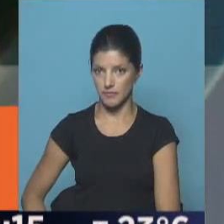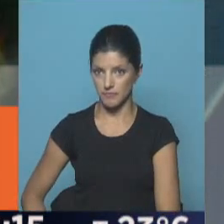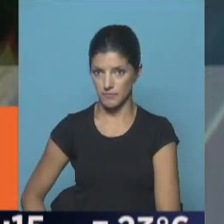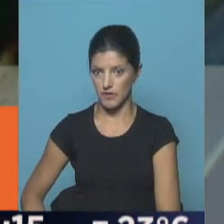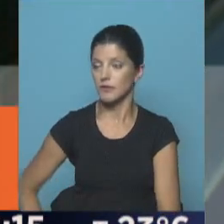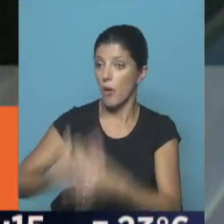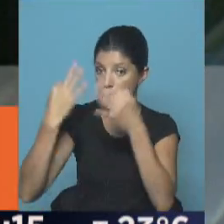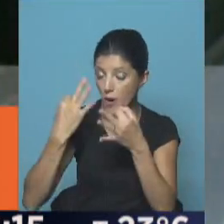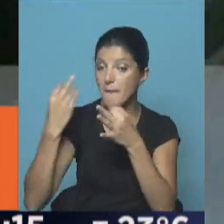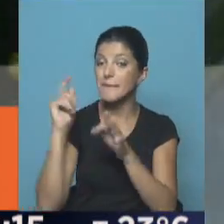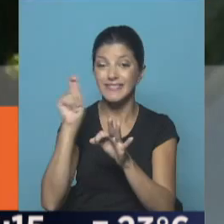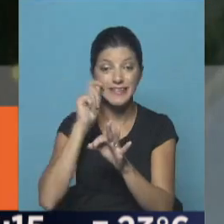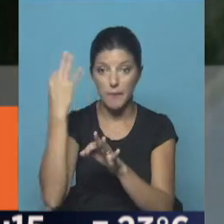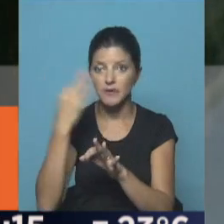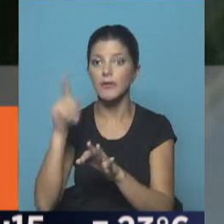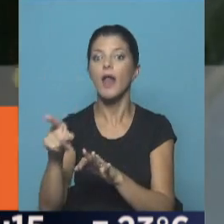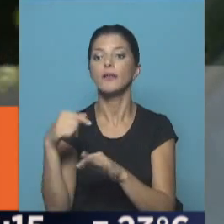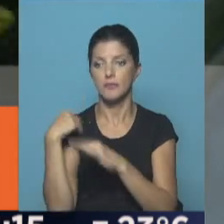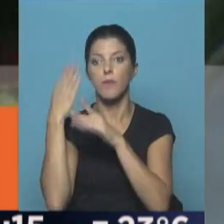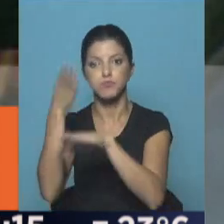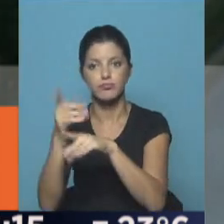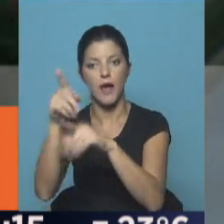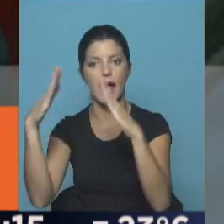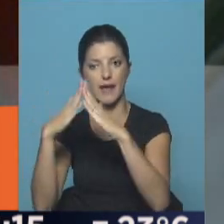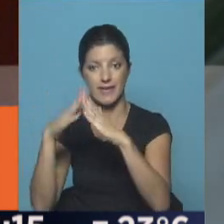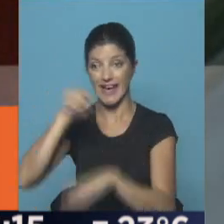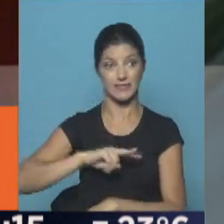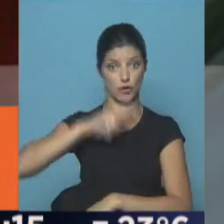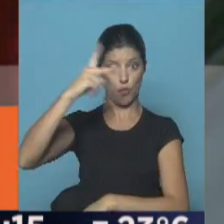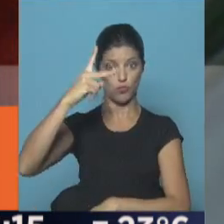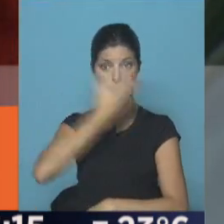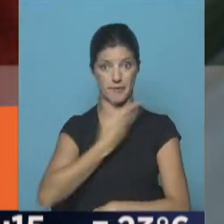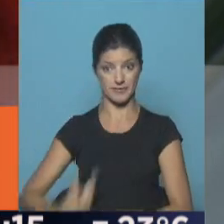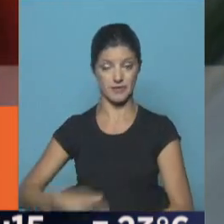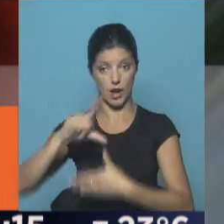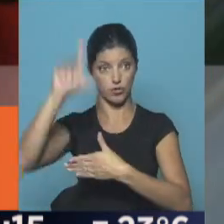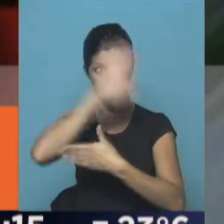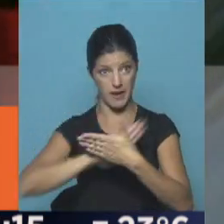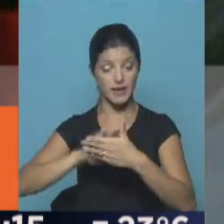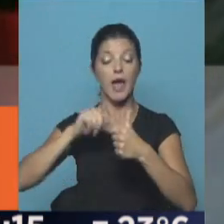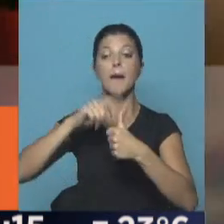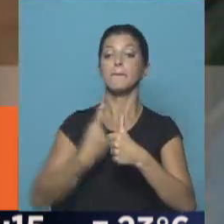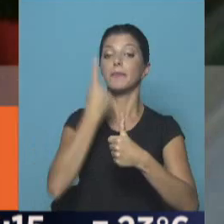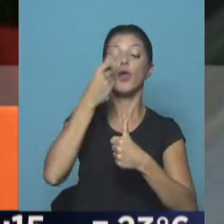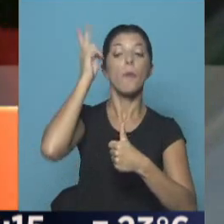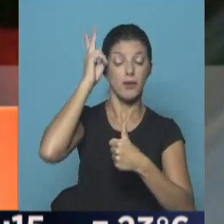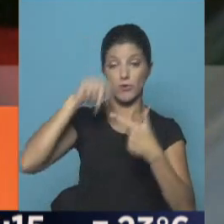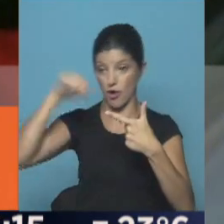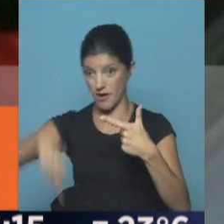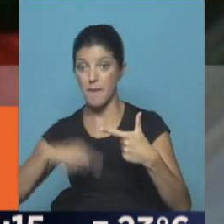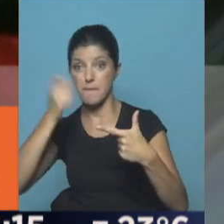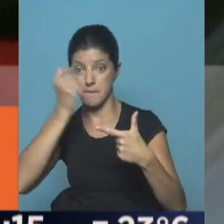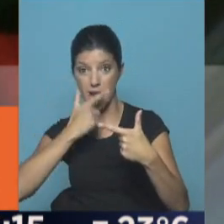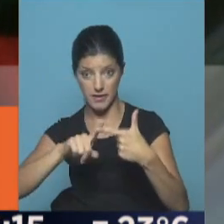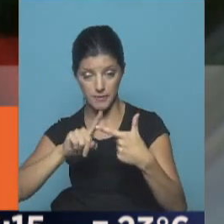En este caso ha hecho una excepción, es el segundo presidente latinoamericano que recibe después del de Perú, de Kuczynski, y ha hecho una